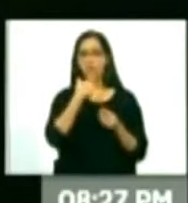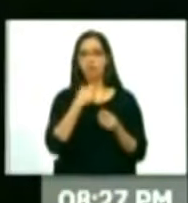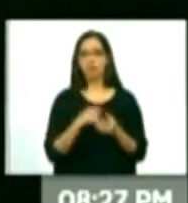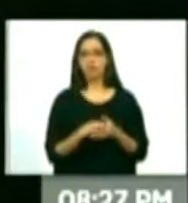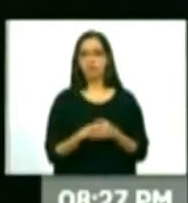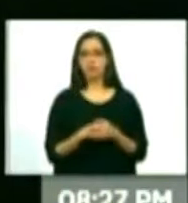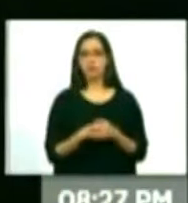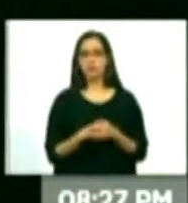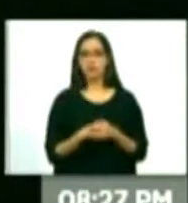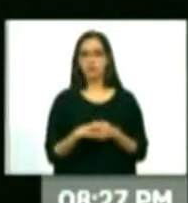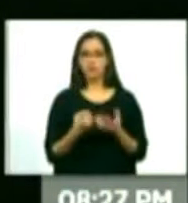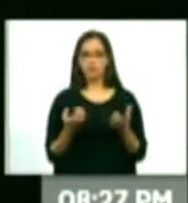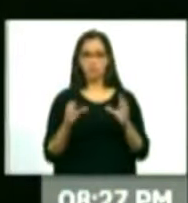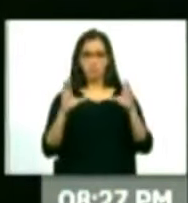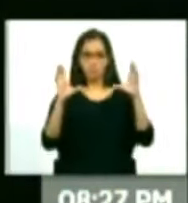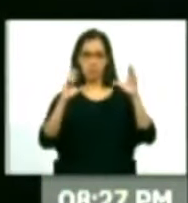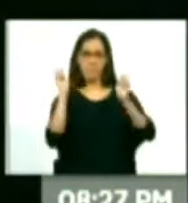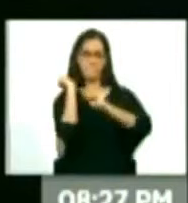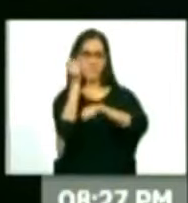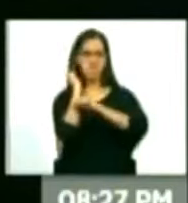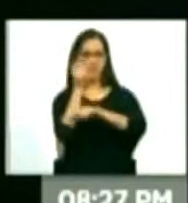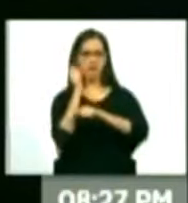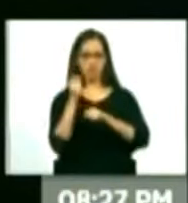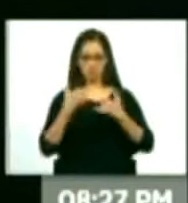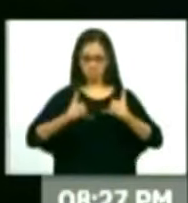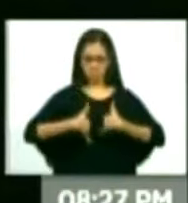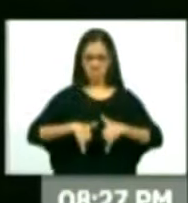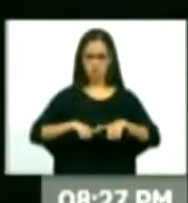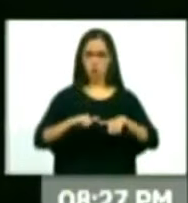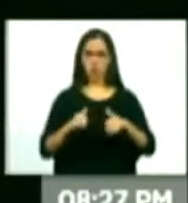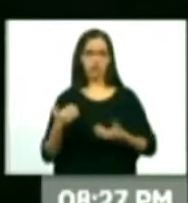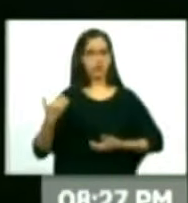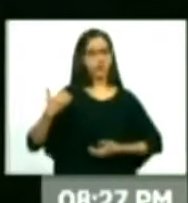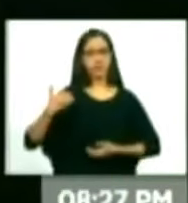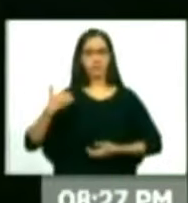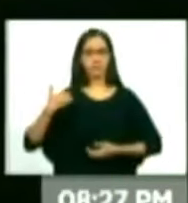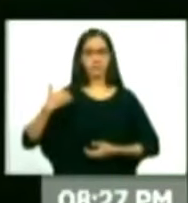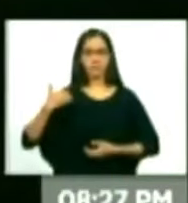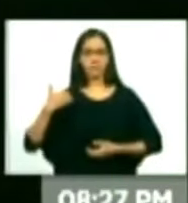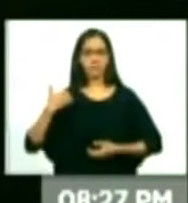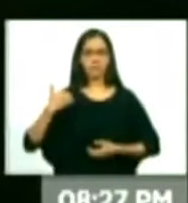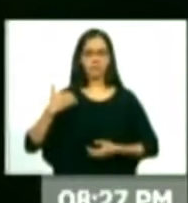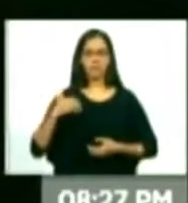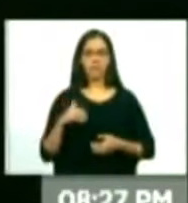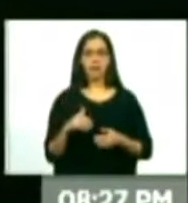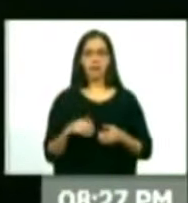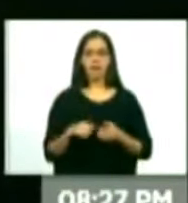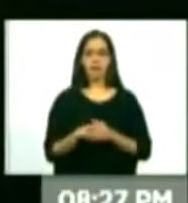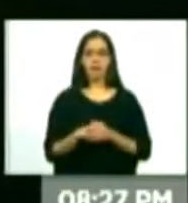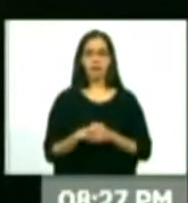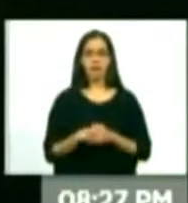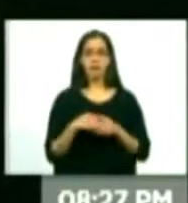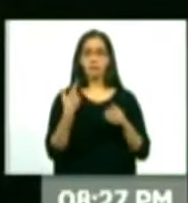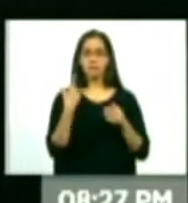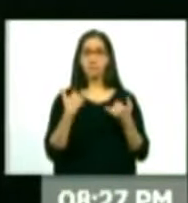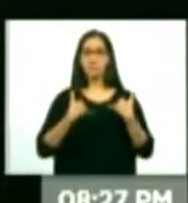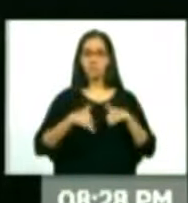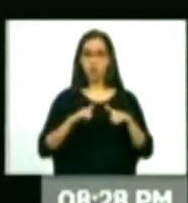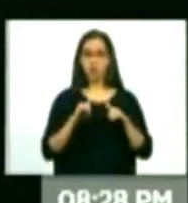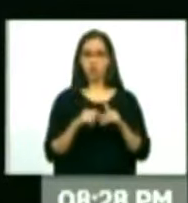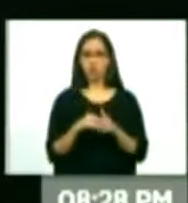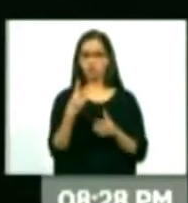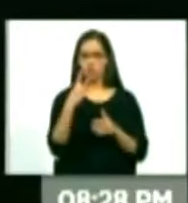con una piñata. Me iba con José David. Iba con José David y David Diosdado, mi hijo, que tenía